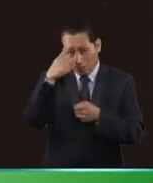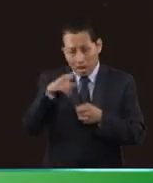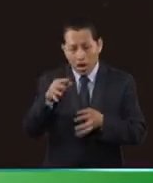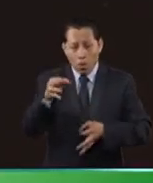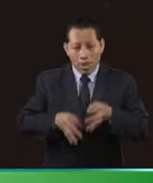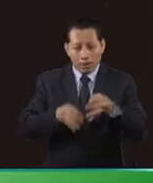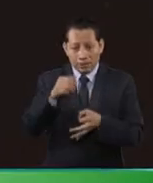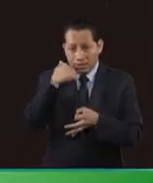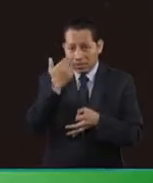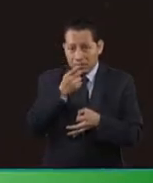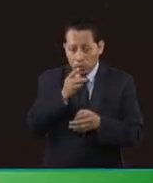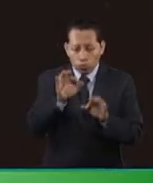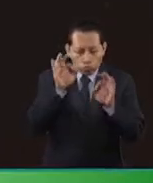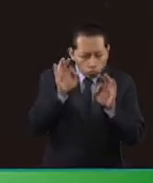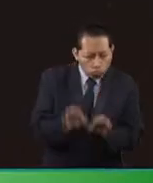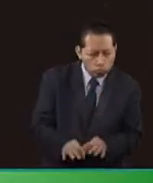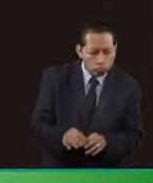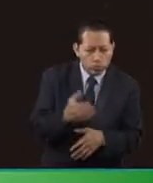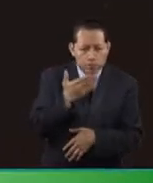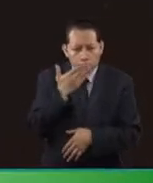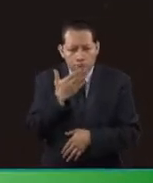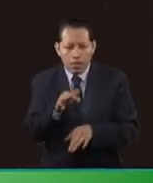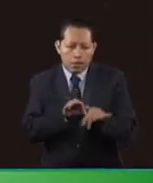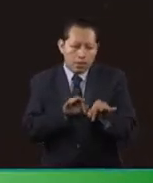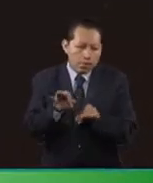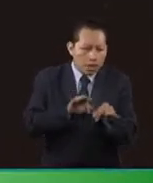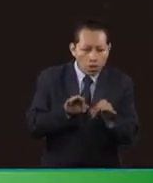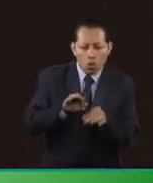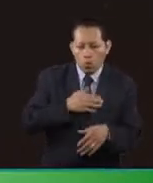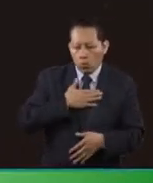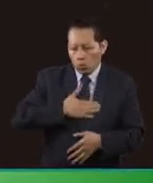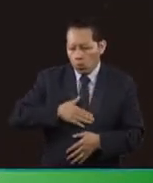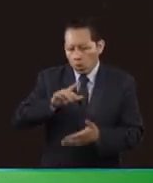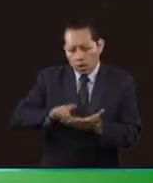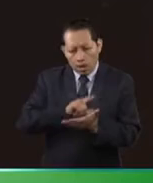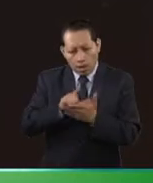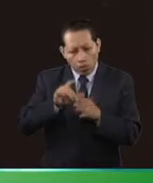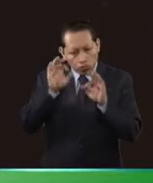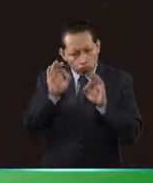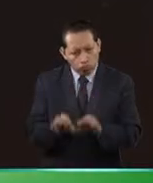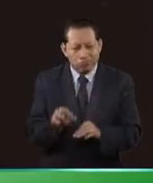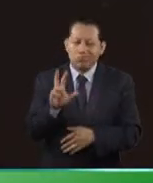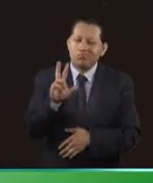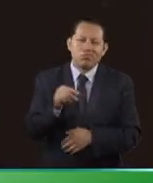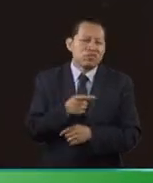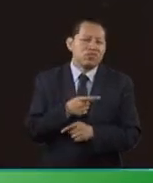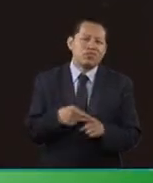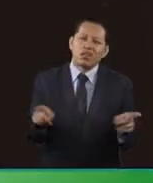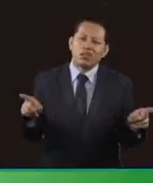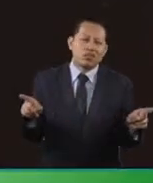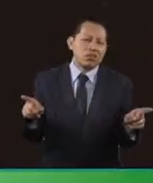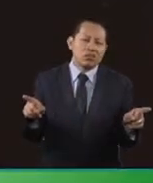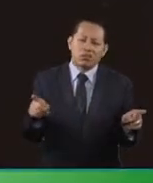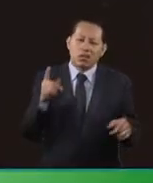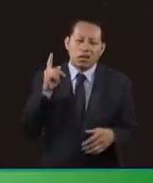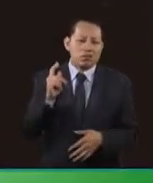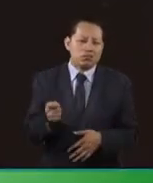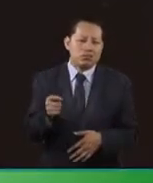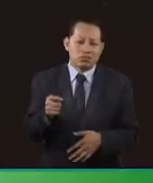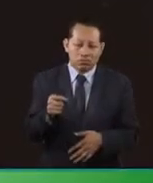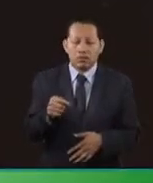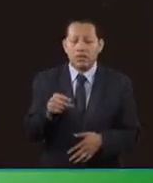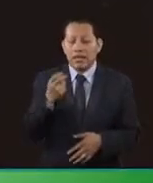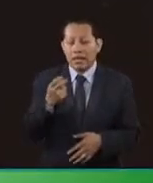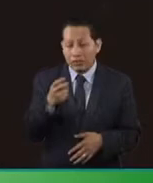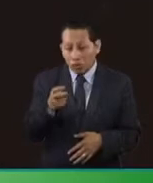legitimidad ni mayor eficiencia en la impartición de Justicia sino que por todo lo contrario lo expone a este poder